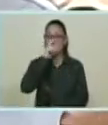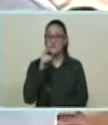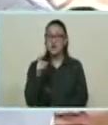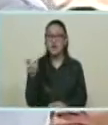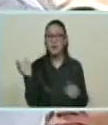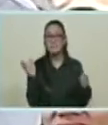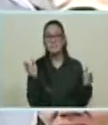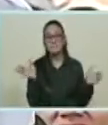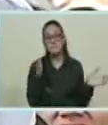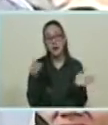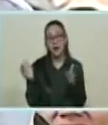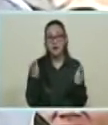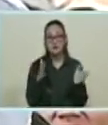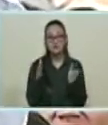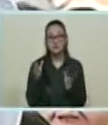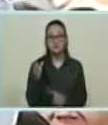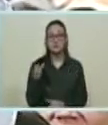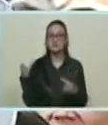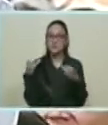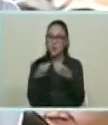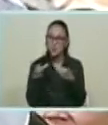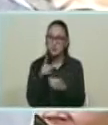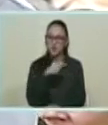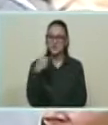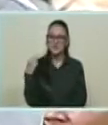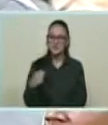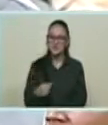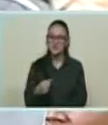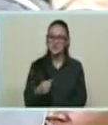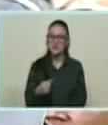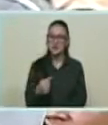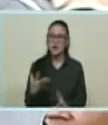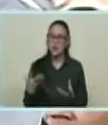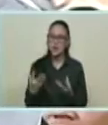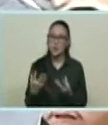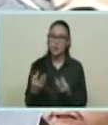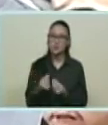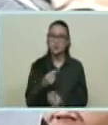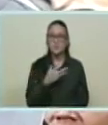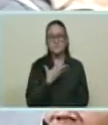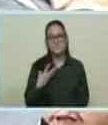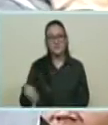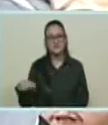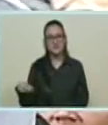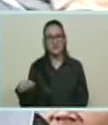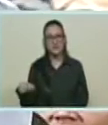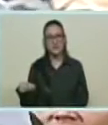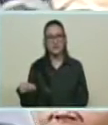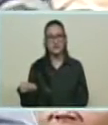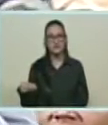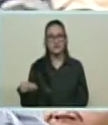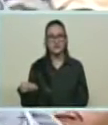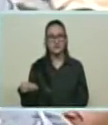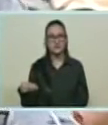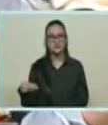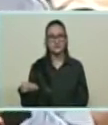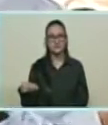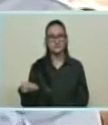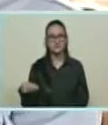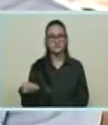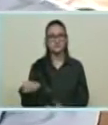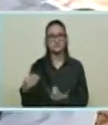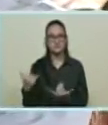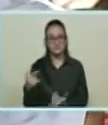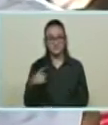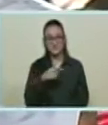marzo, la Asamblea Popular Nacional de China ratifica a Xi Jinping como el presidente, el núcleo del partido y el presidente de la